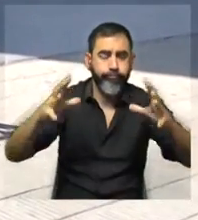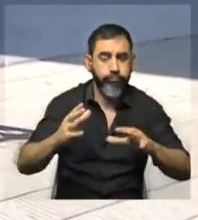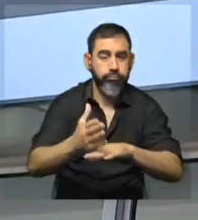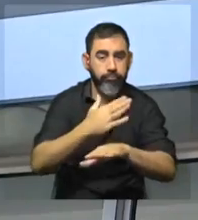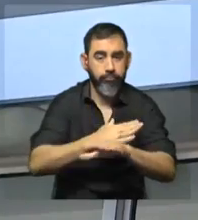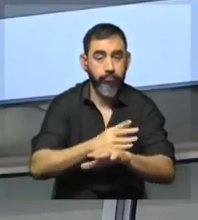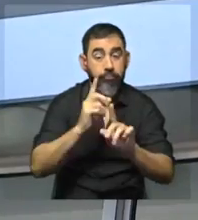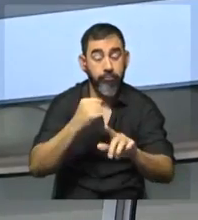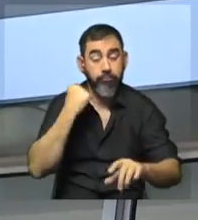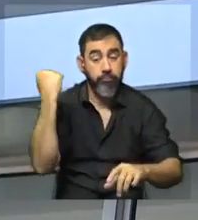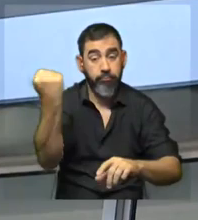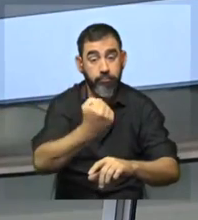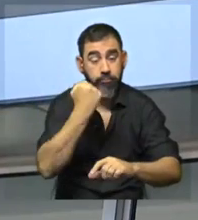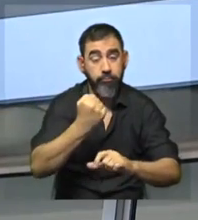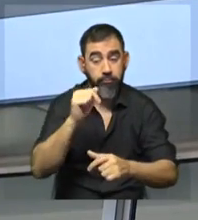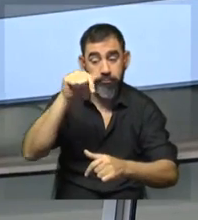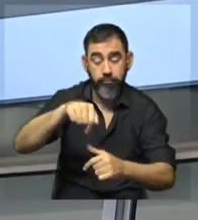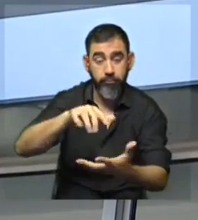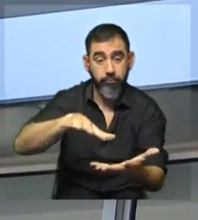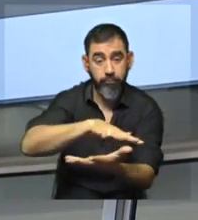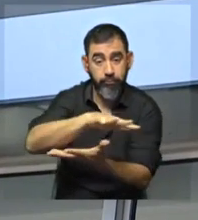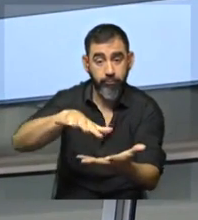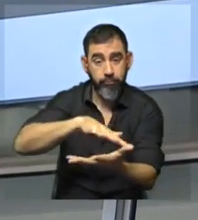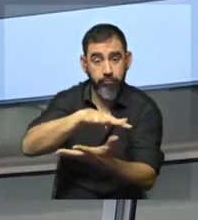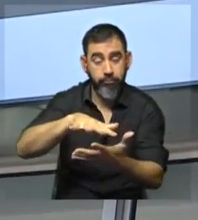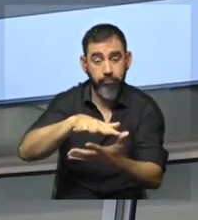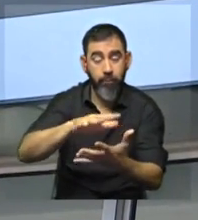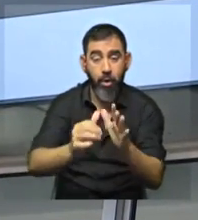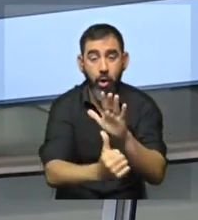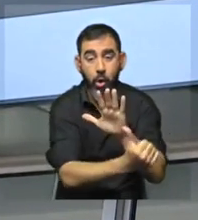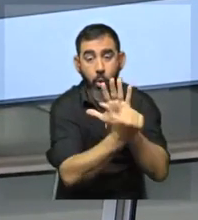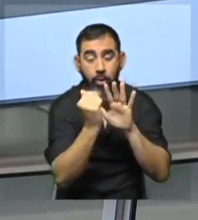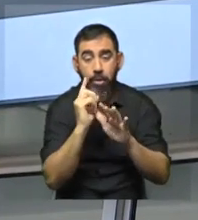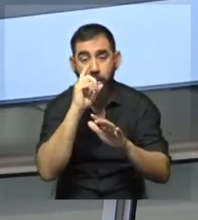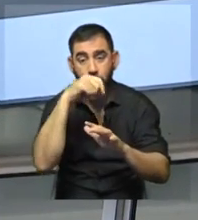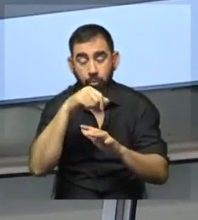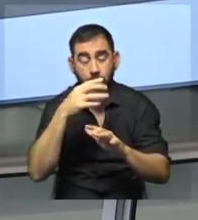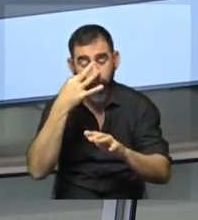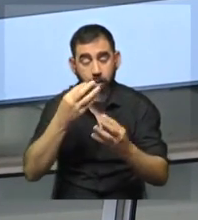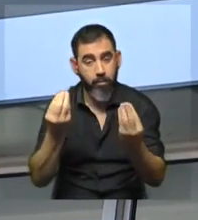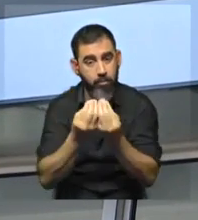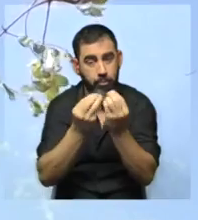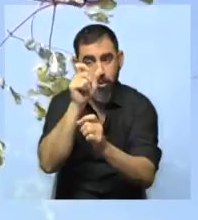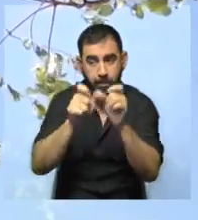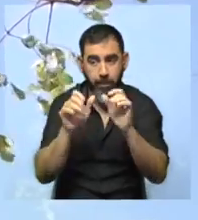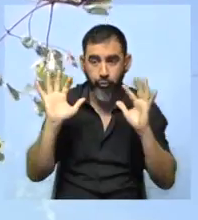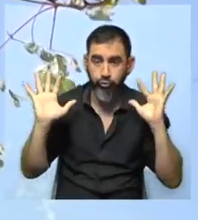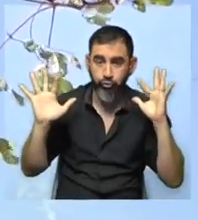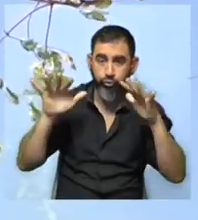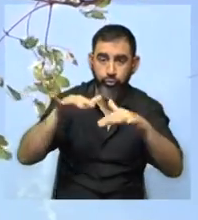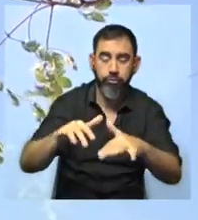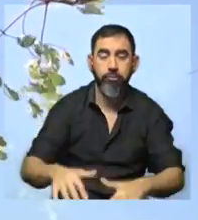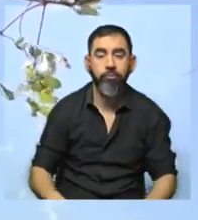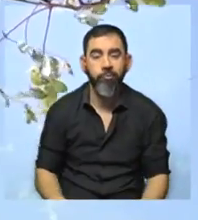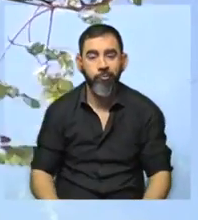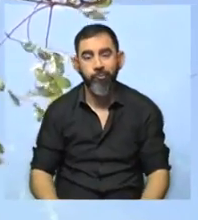la relevancia local que tenía, ¿no? Por estar al oeste, ¿no? Cuando en había concentración claro. Para el este y para la zona